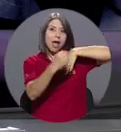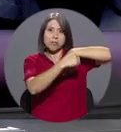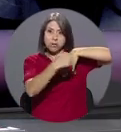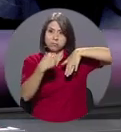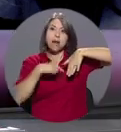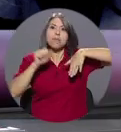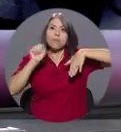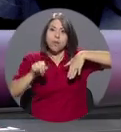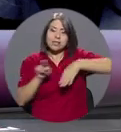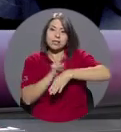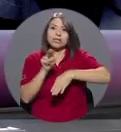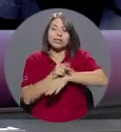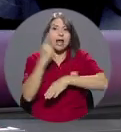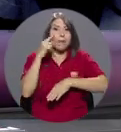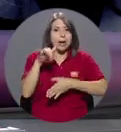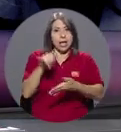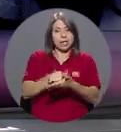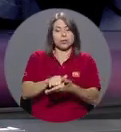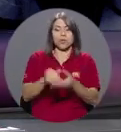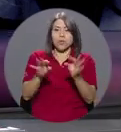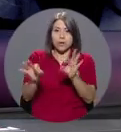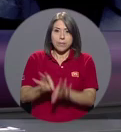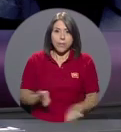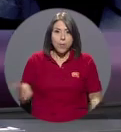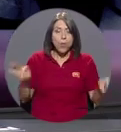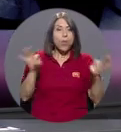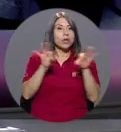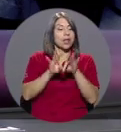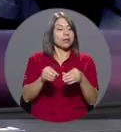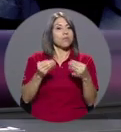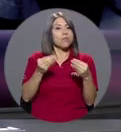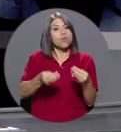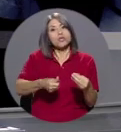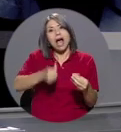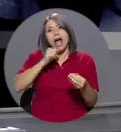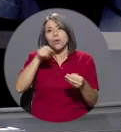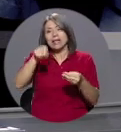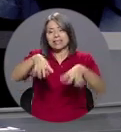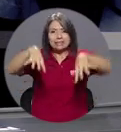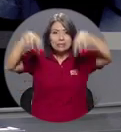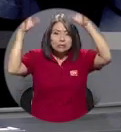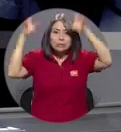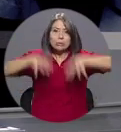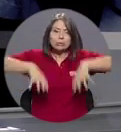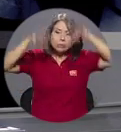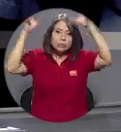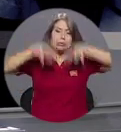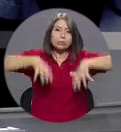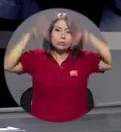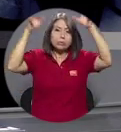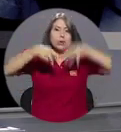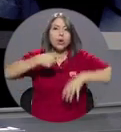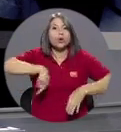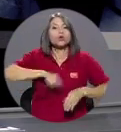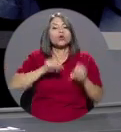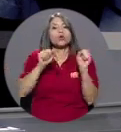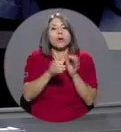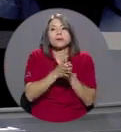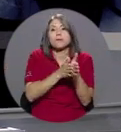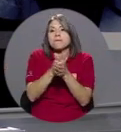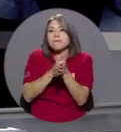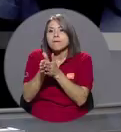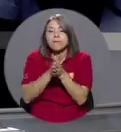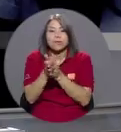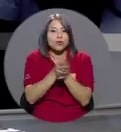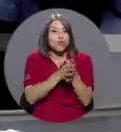también, que es sumamente importante, sumamente rica en agua, ¿verdad? Llueve muchísimo y nosotros podemos explotar